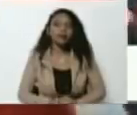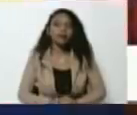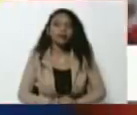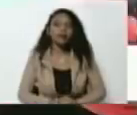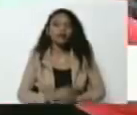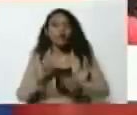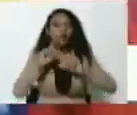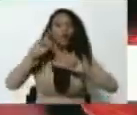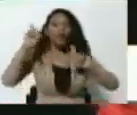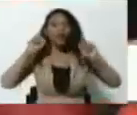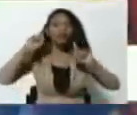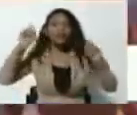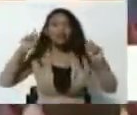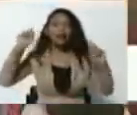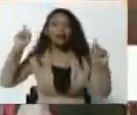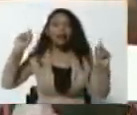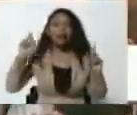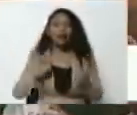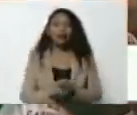¡Música!